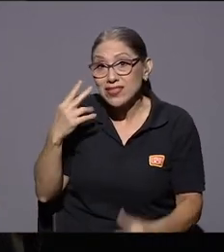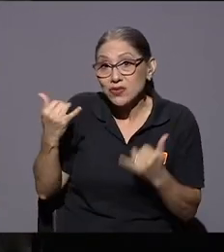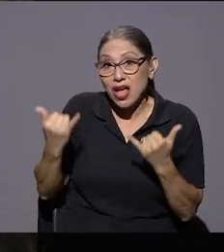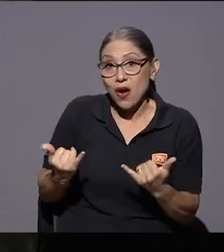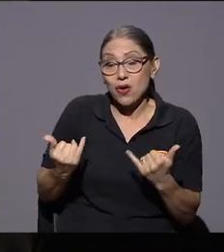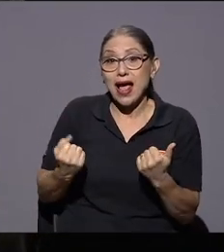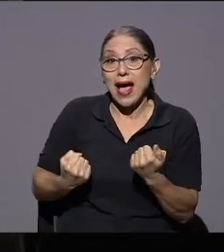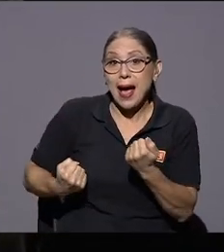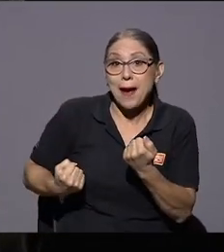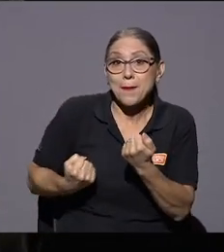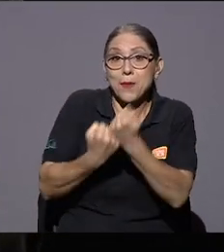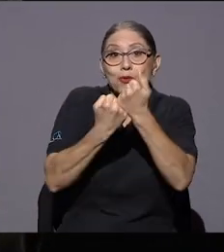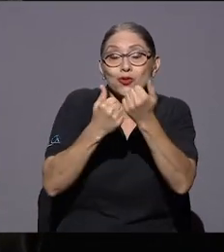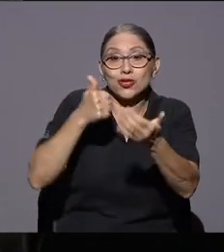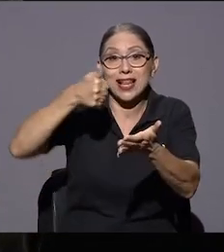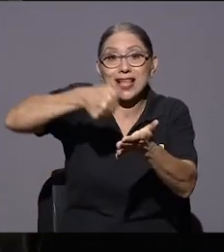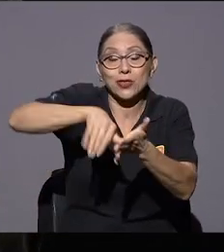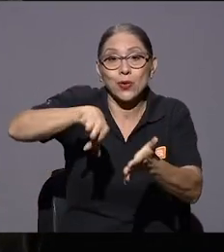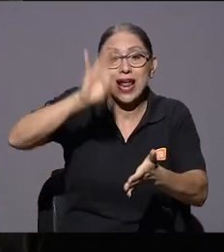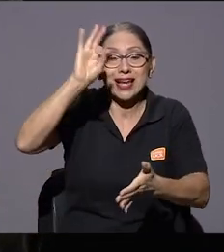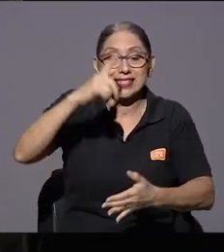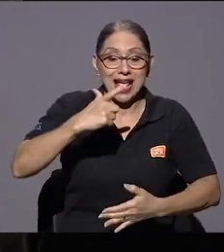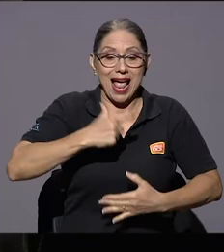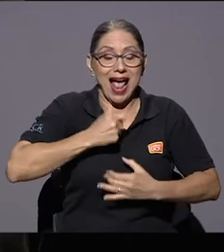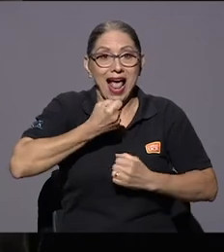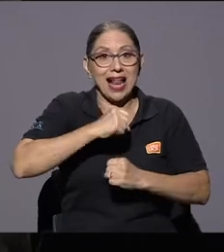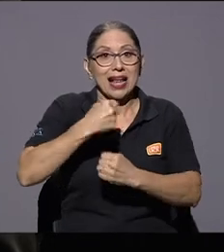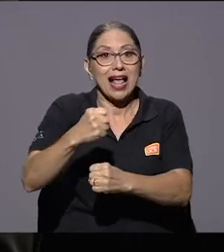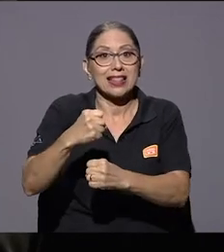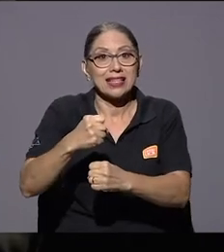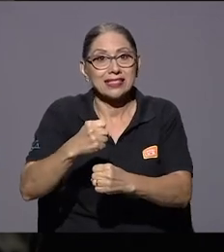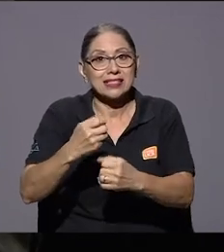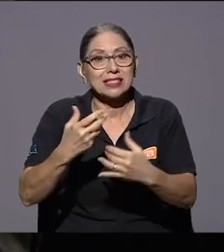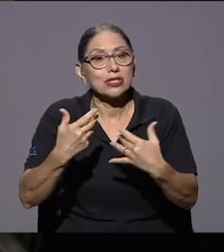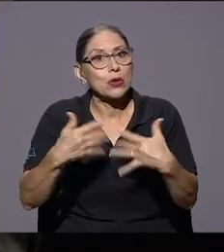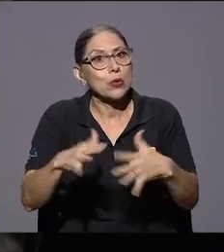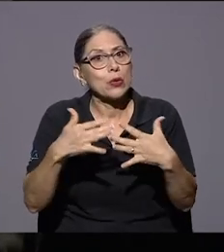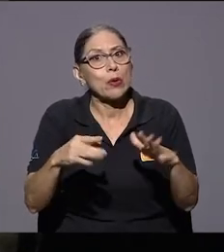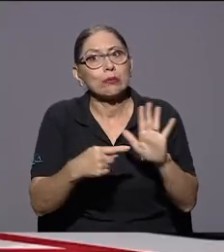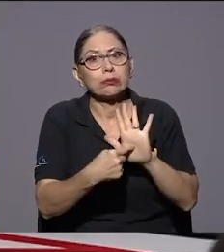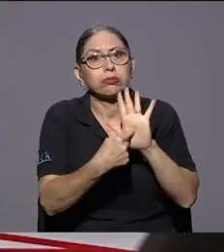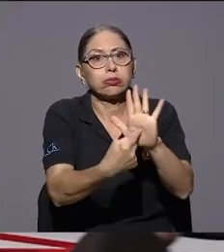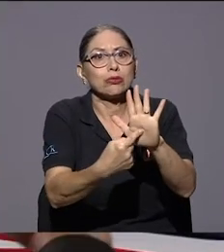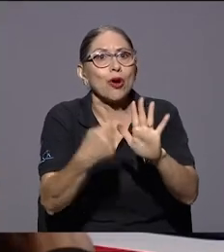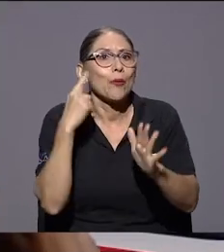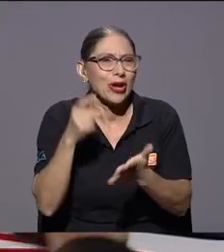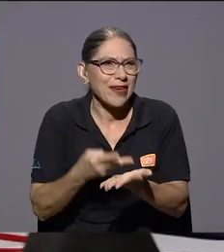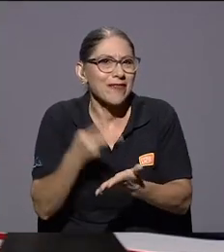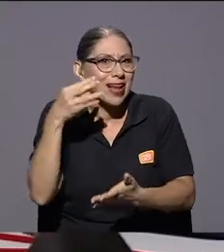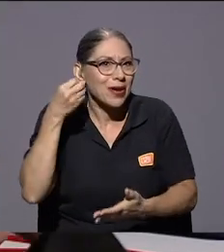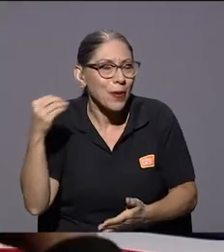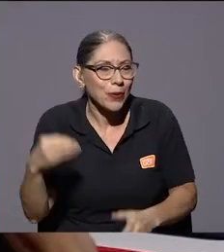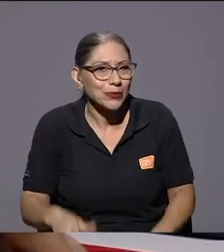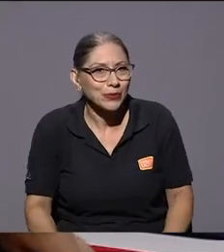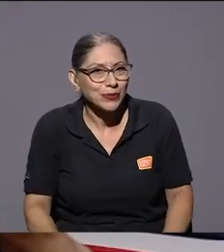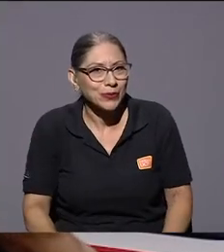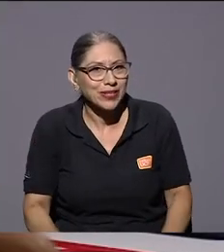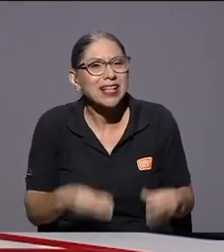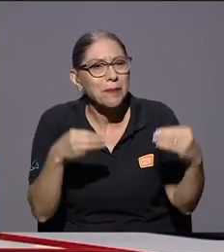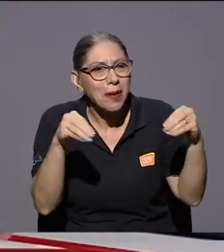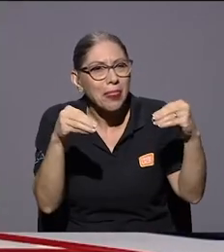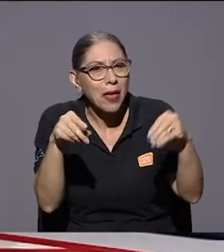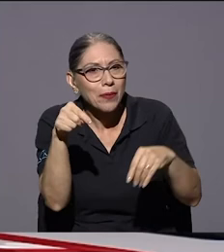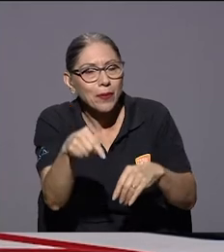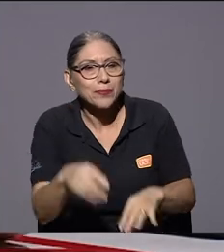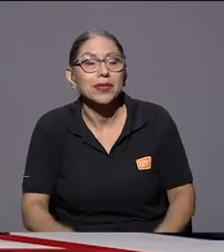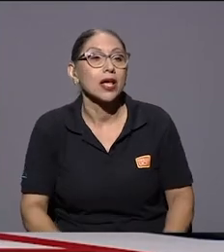de los alcaldes y alcaldesas, porque así valen es. Oro. Valen oro porque son los que mandan los votos ese día.